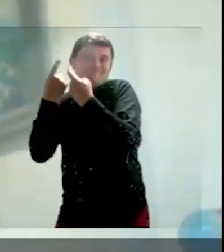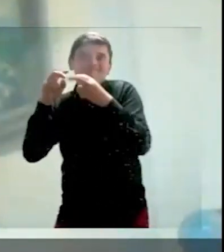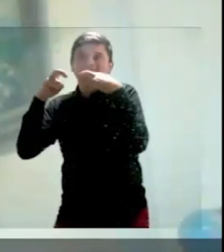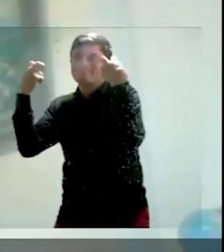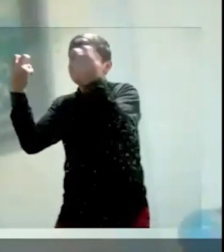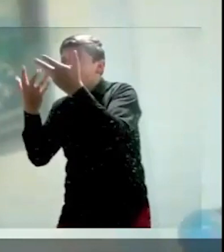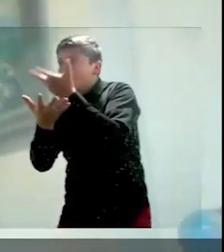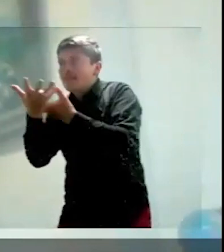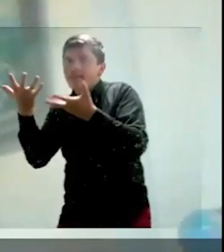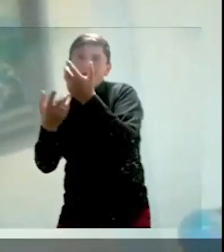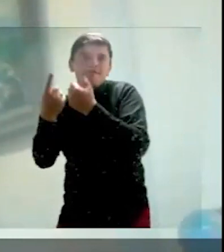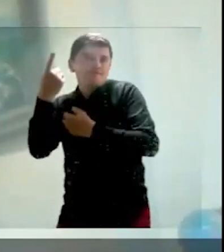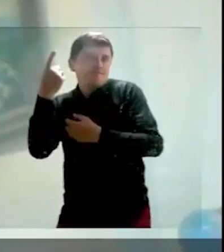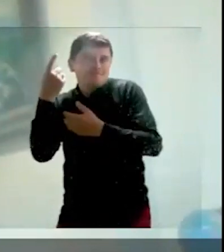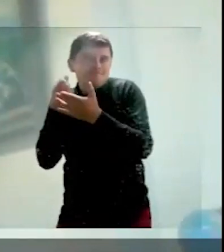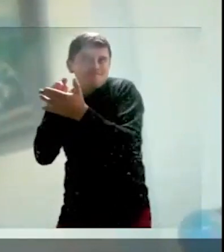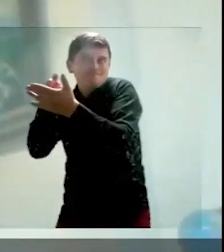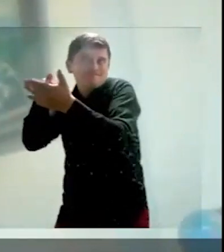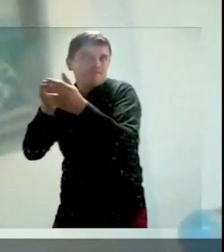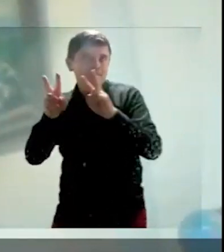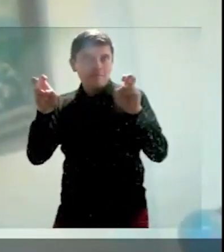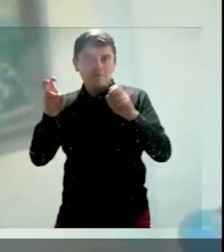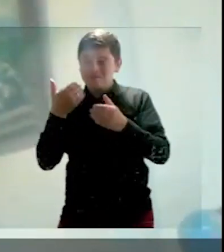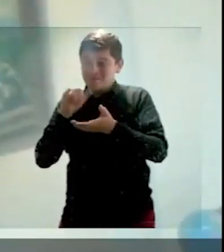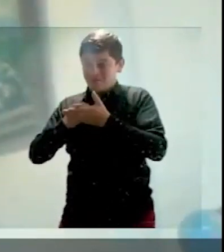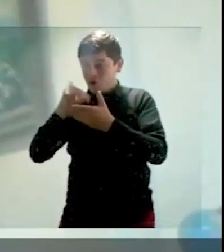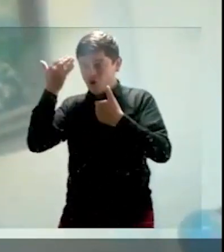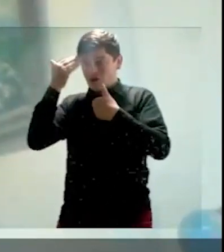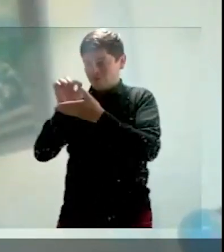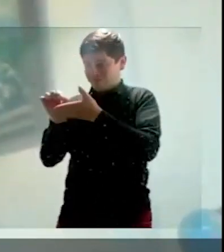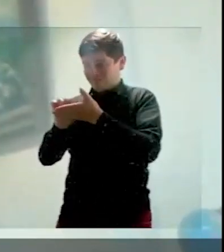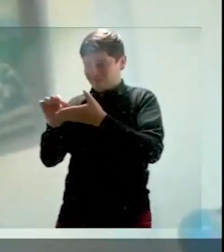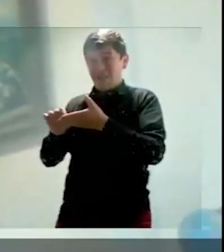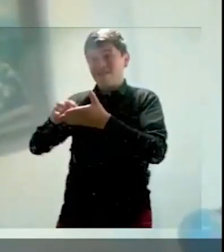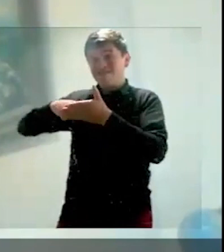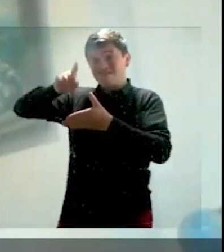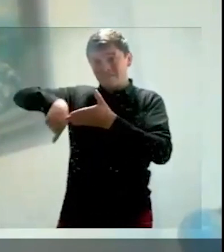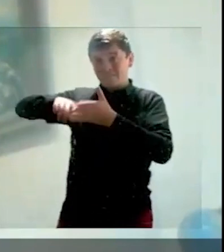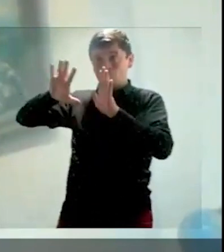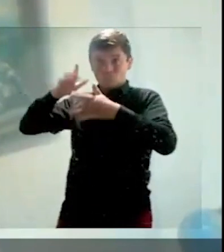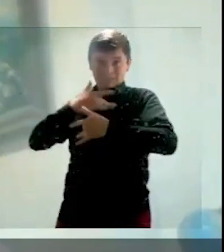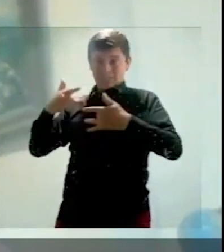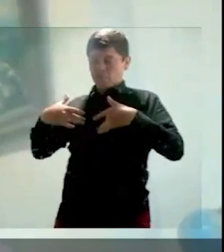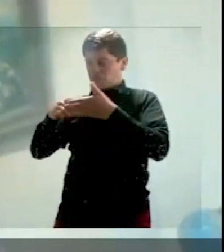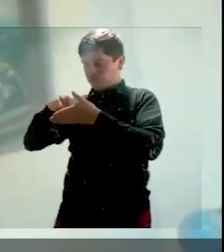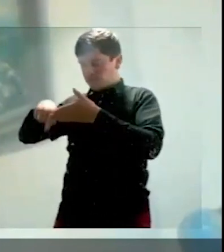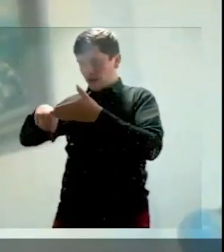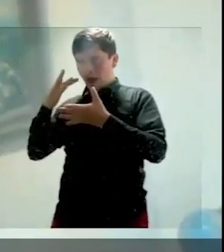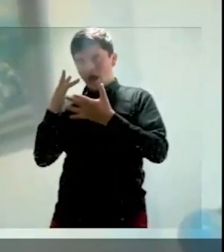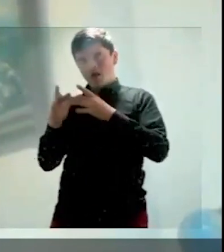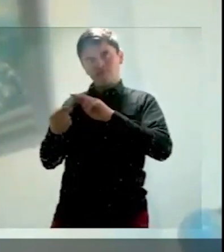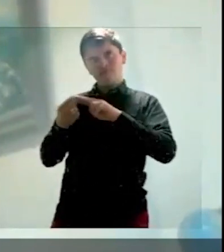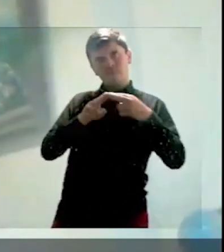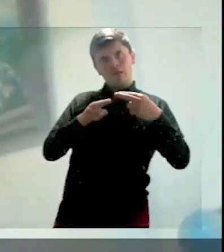tiene, digamos, su legitimidad en la dignidad humana, es posible que